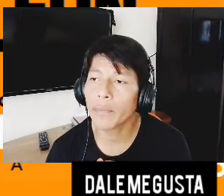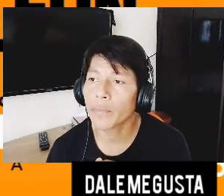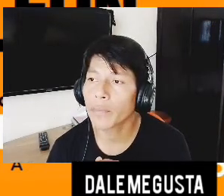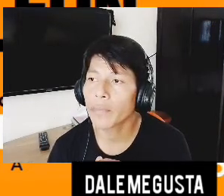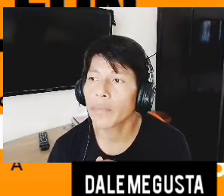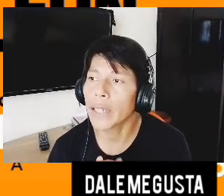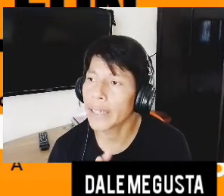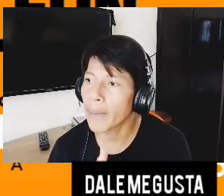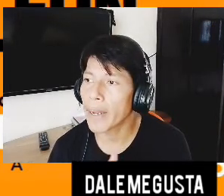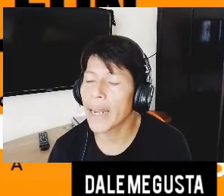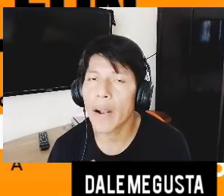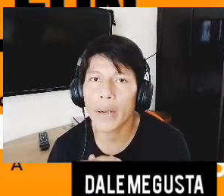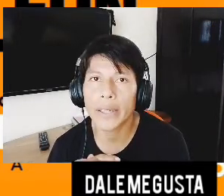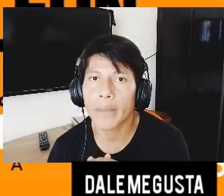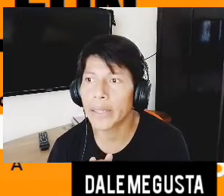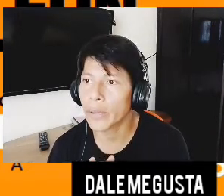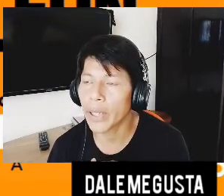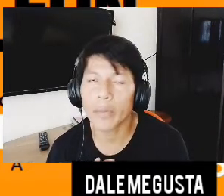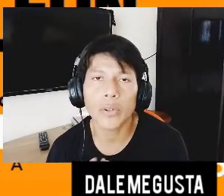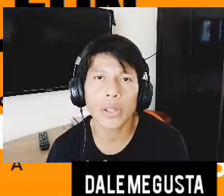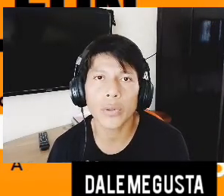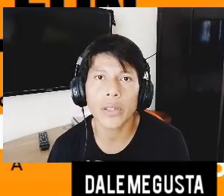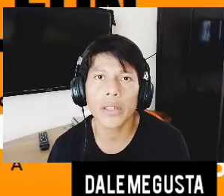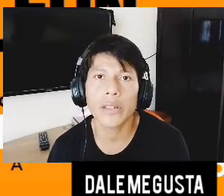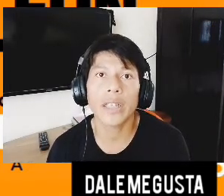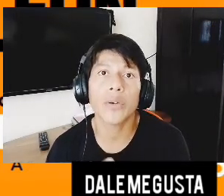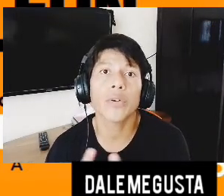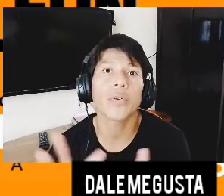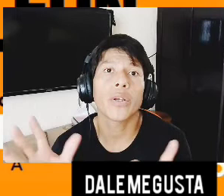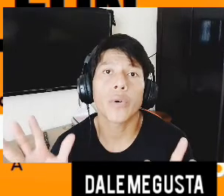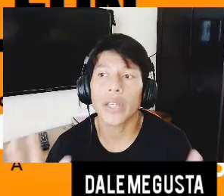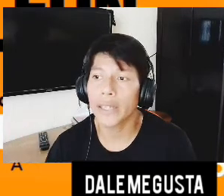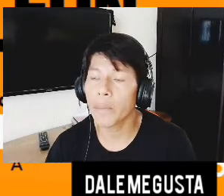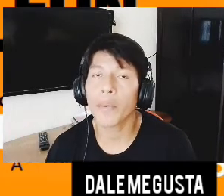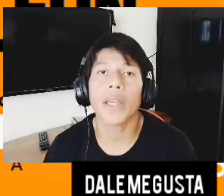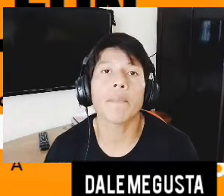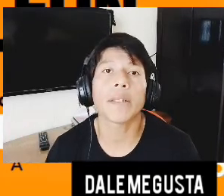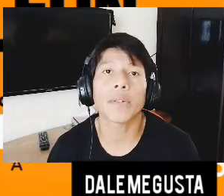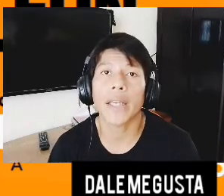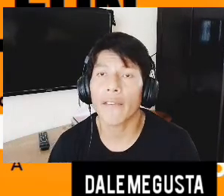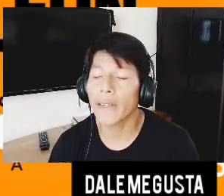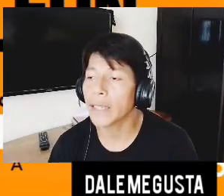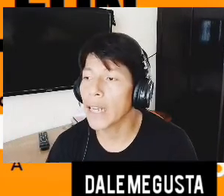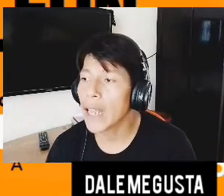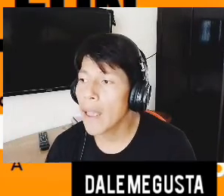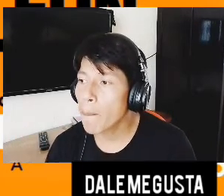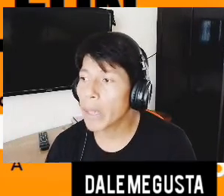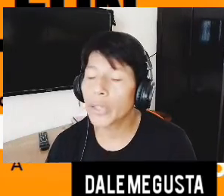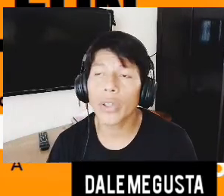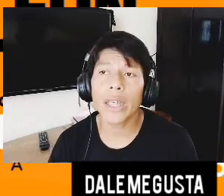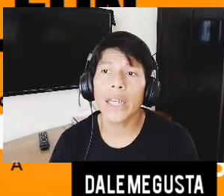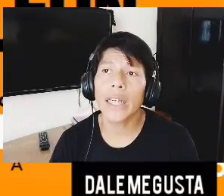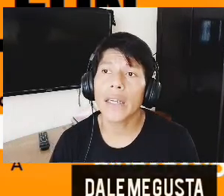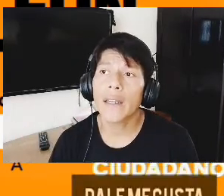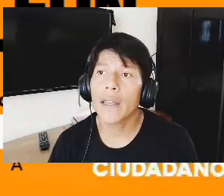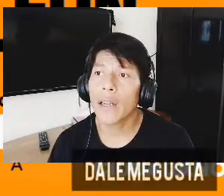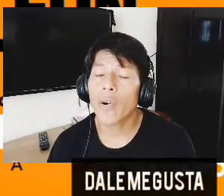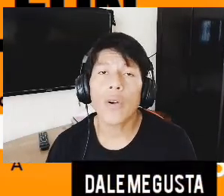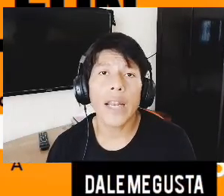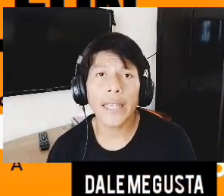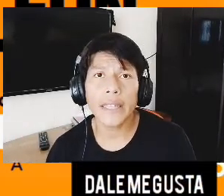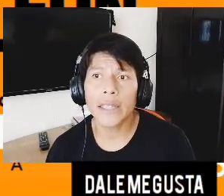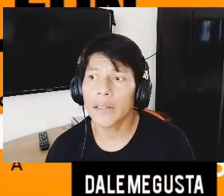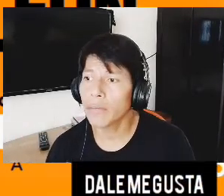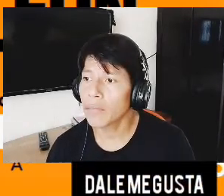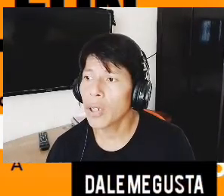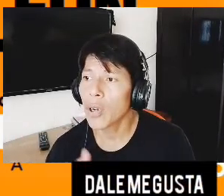agua, el tema del agua, el tema de inseguridad, de muchas cosas, lo dejó crecer, porque él pensó que era fácil. Pensó que